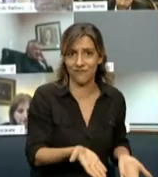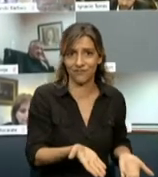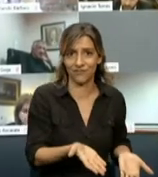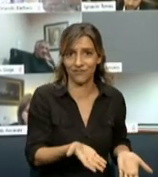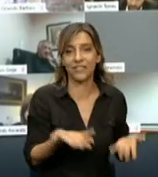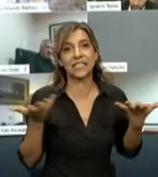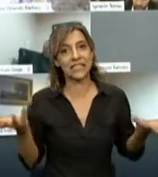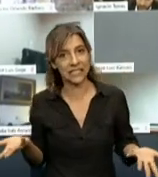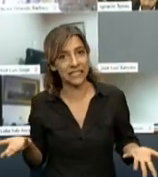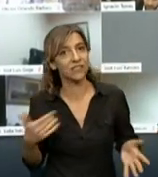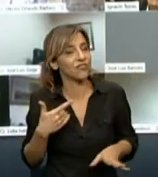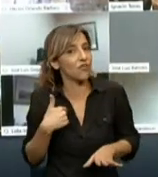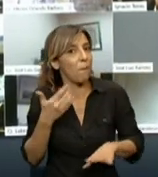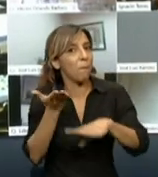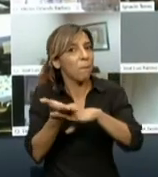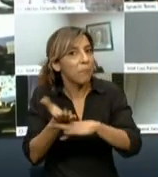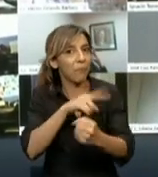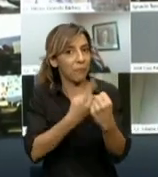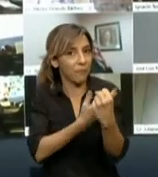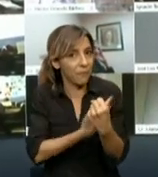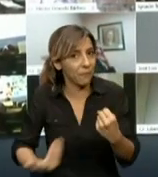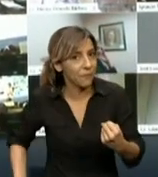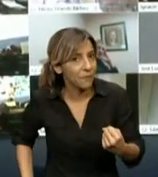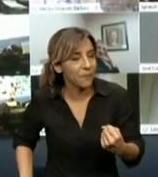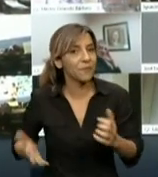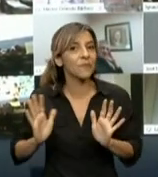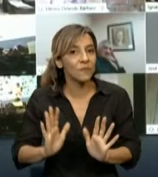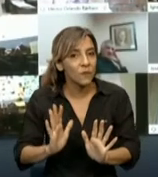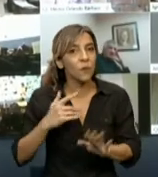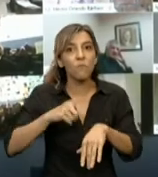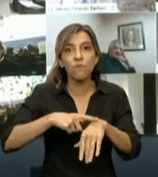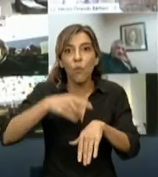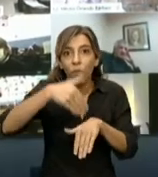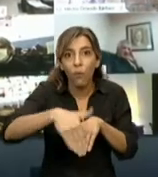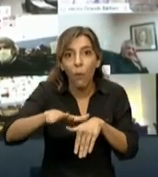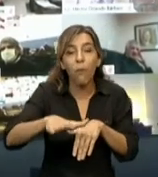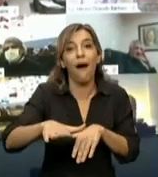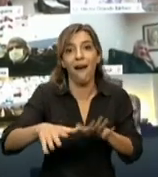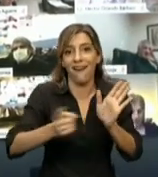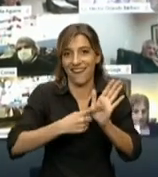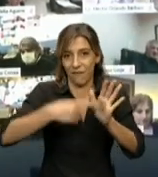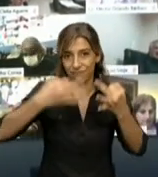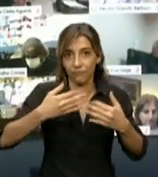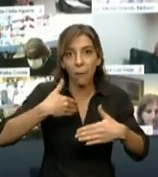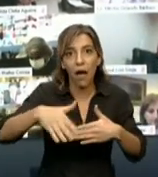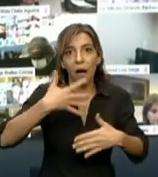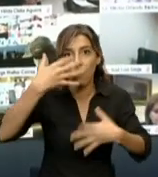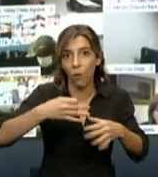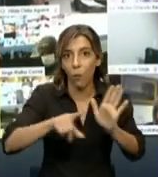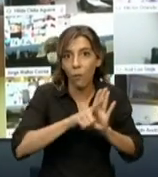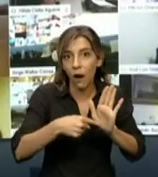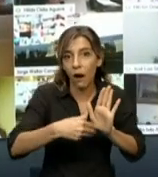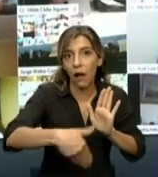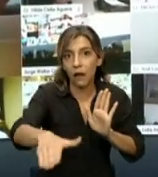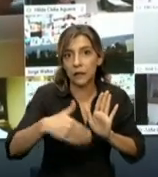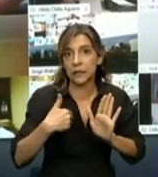lo hago ya casi como un pedido al Poder Ejecutivo, presidente, que en el momento de implementación de esta ley tenga presente que no